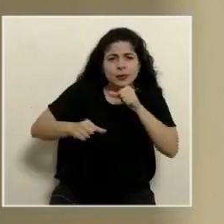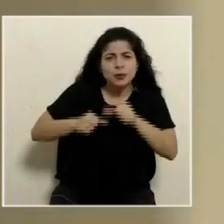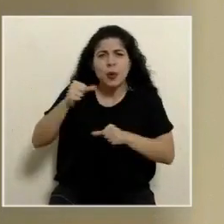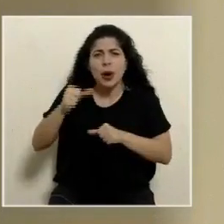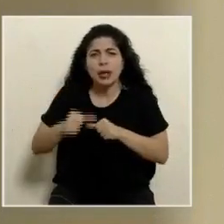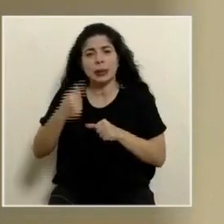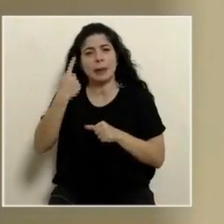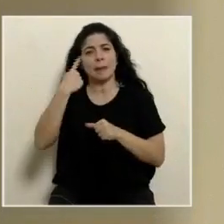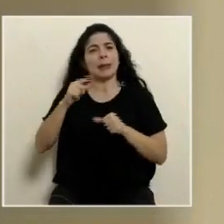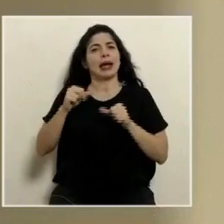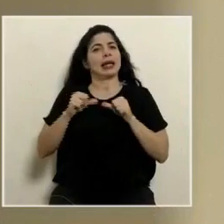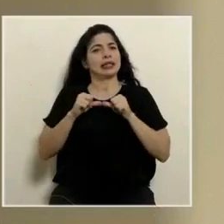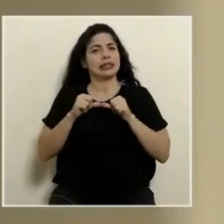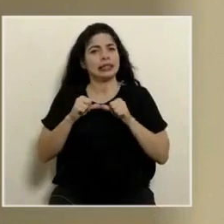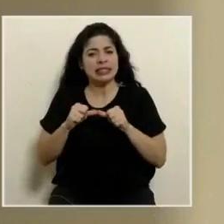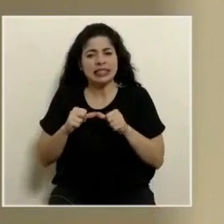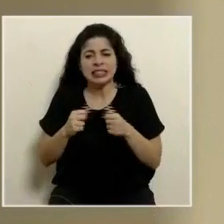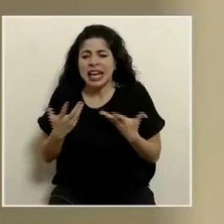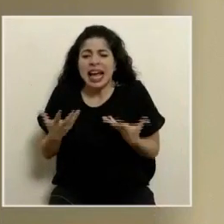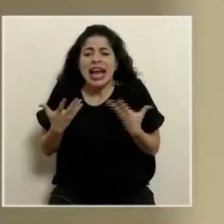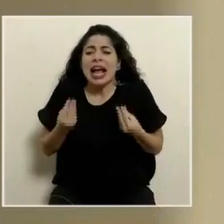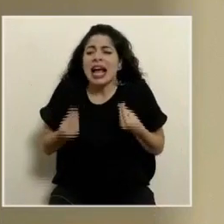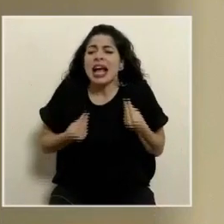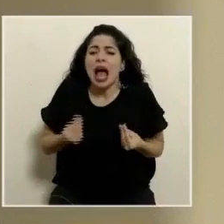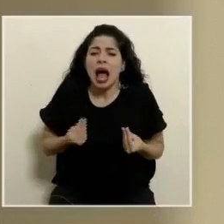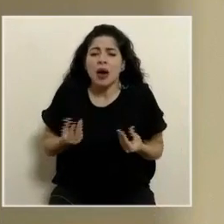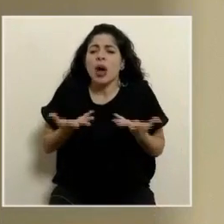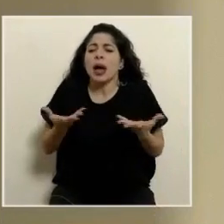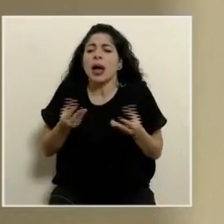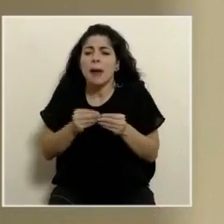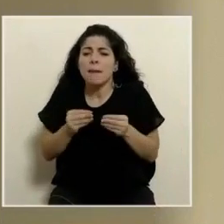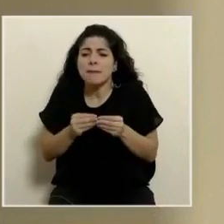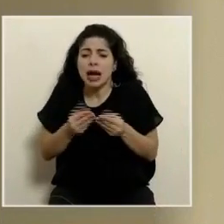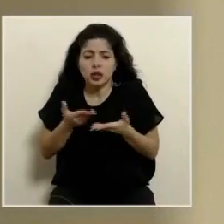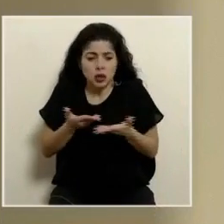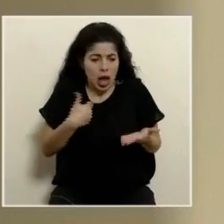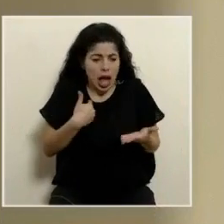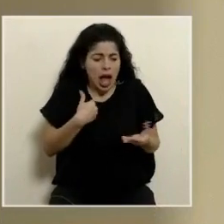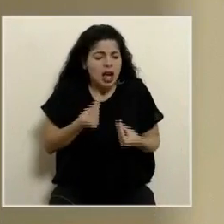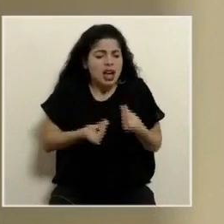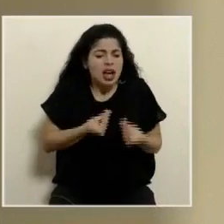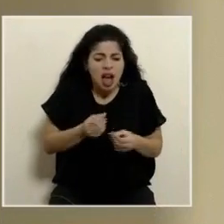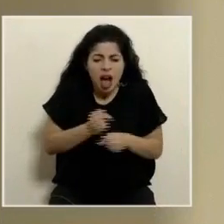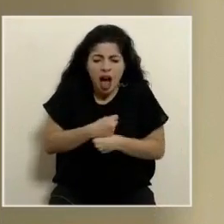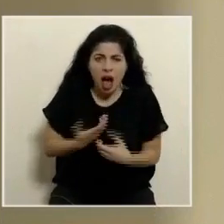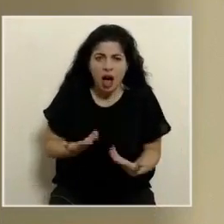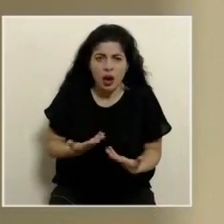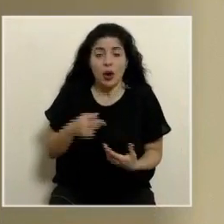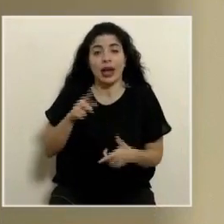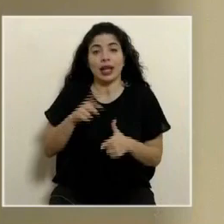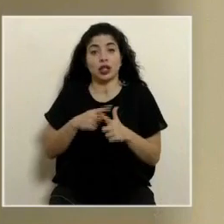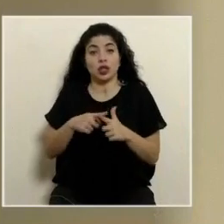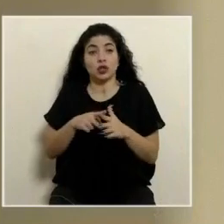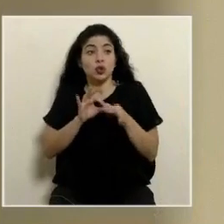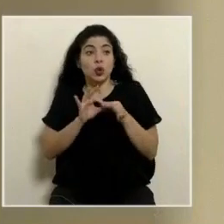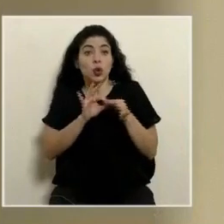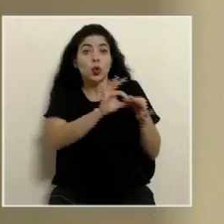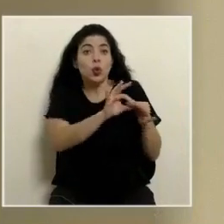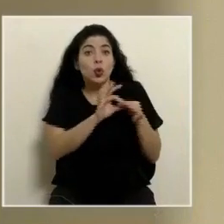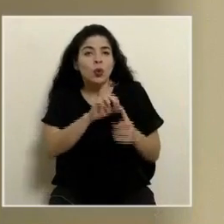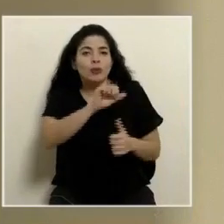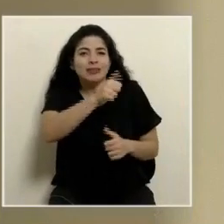de continuar viendo qué más se puede hacer con los recursos que tenemos y en coordinación con